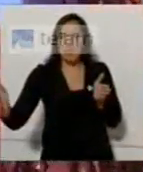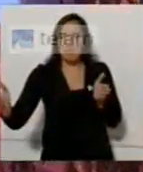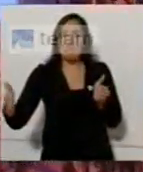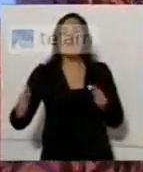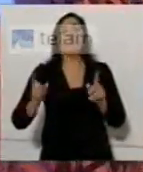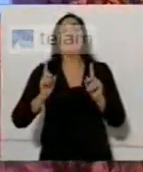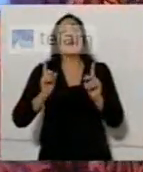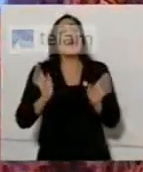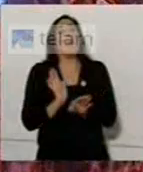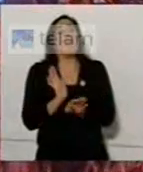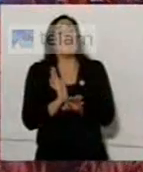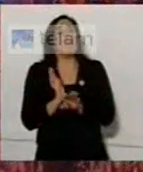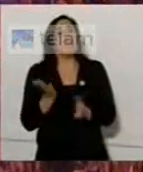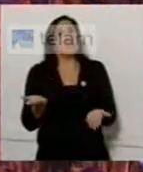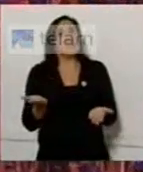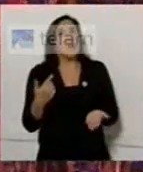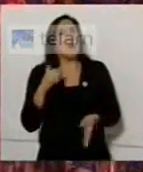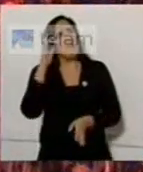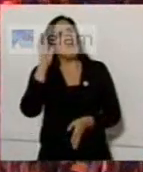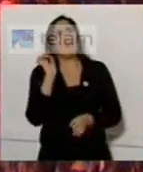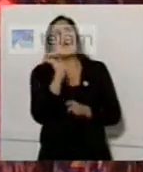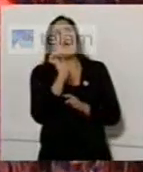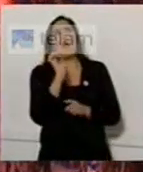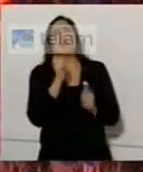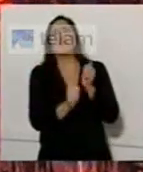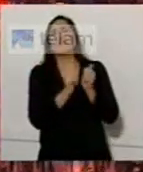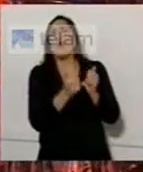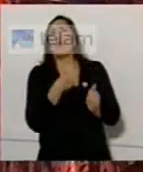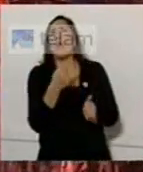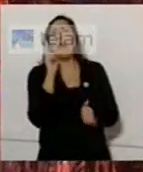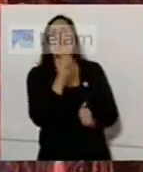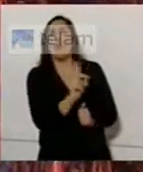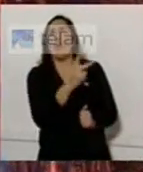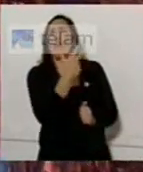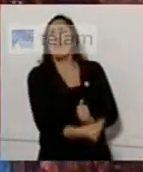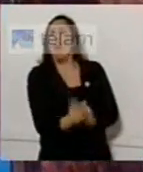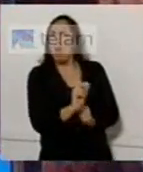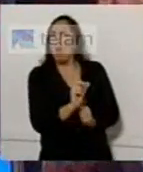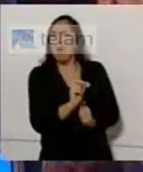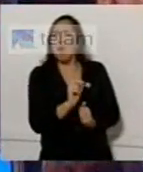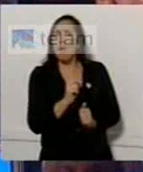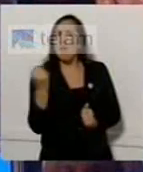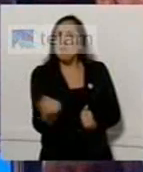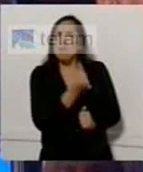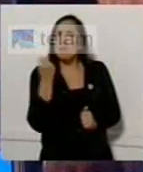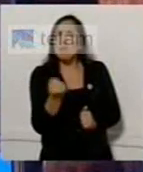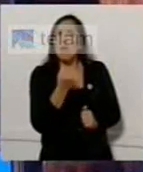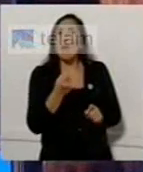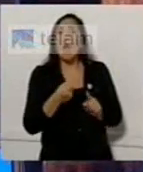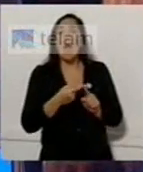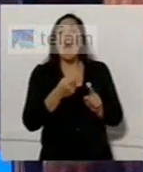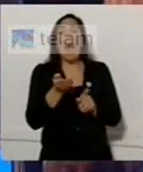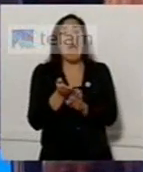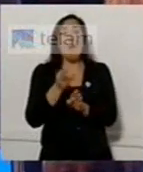porque es innegable, que también afectaron intereses, porque antes de que llegara el